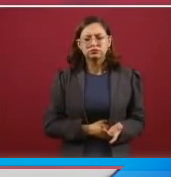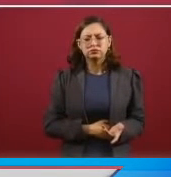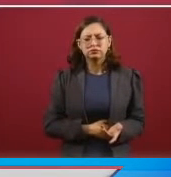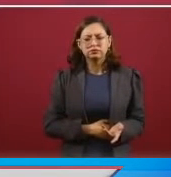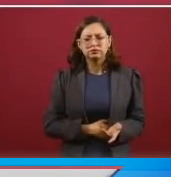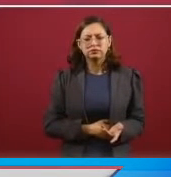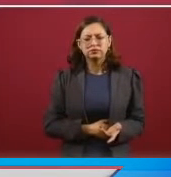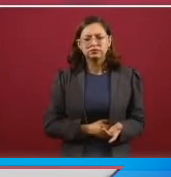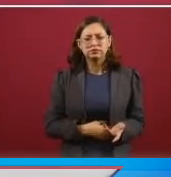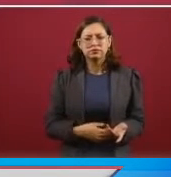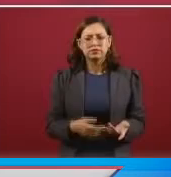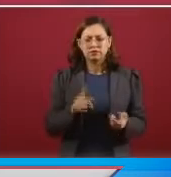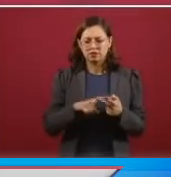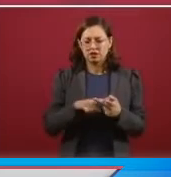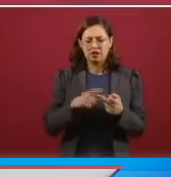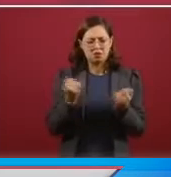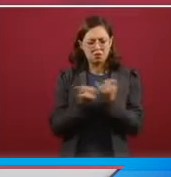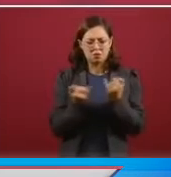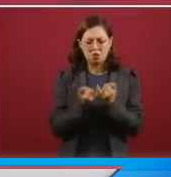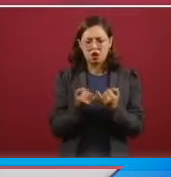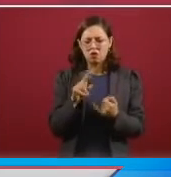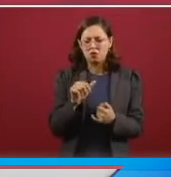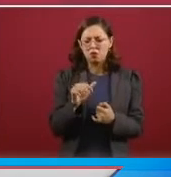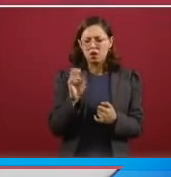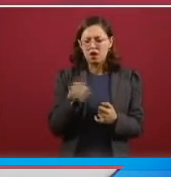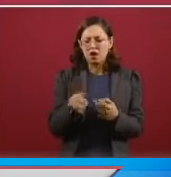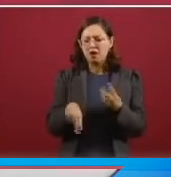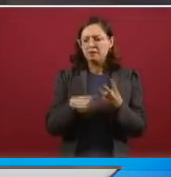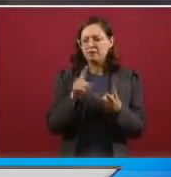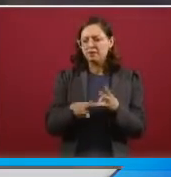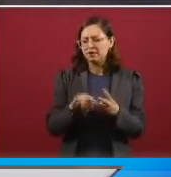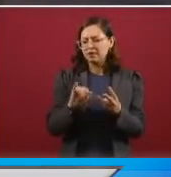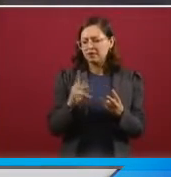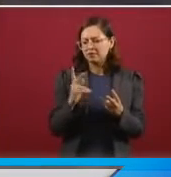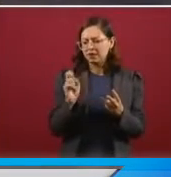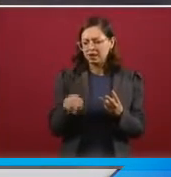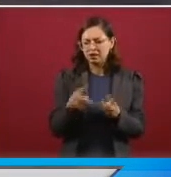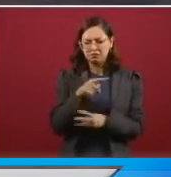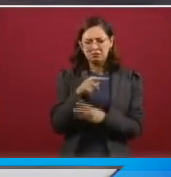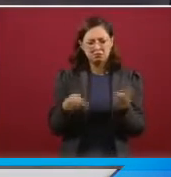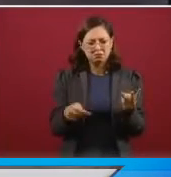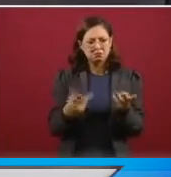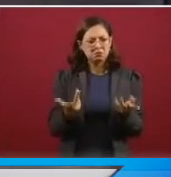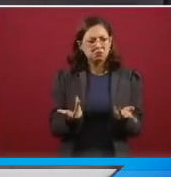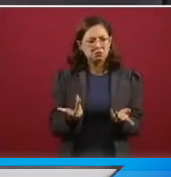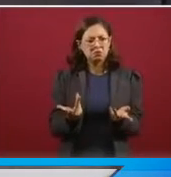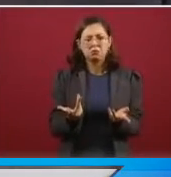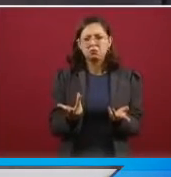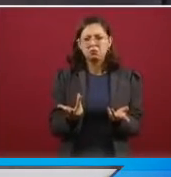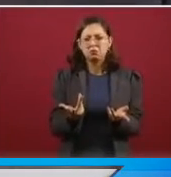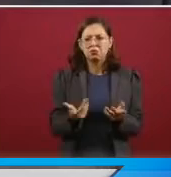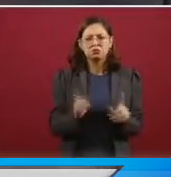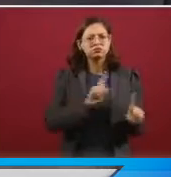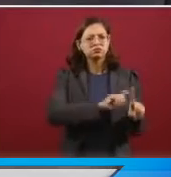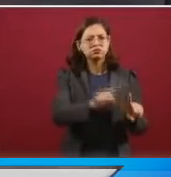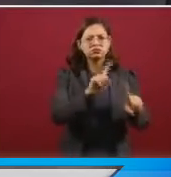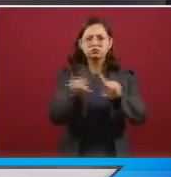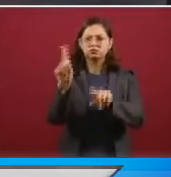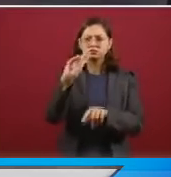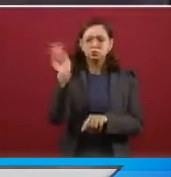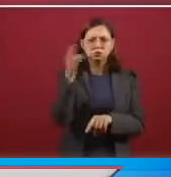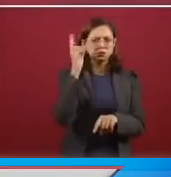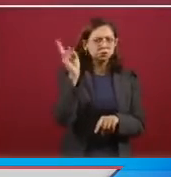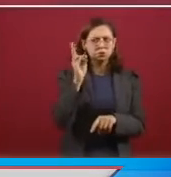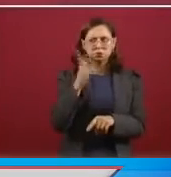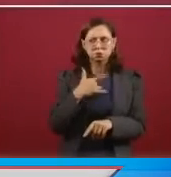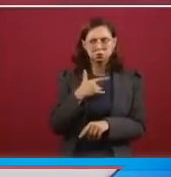de clase media-baja y por lo general de familias pobres. Esto es gracias al pase automático. La composición sería totalmente diferente si